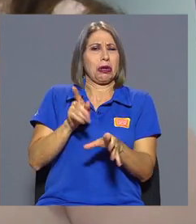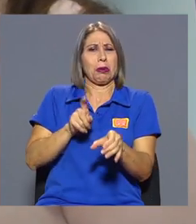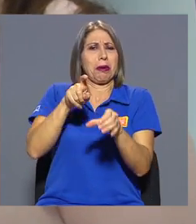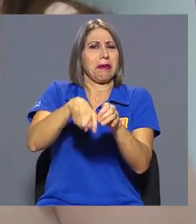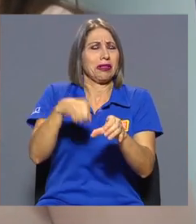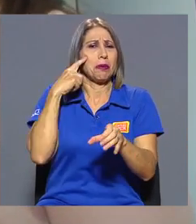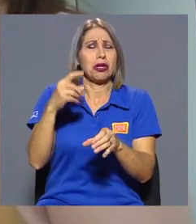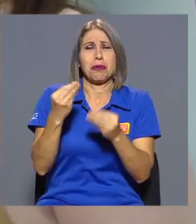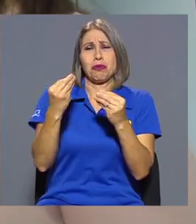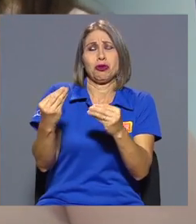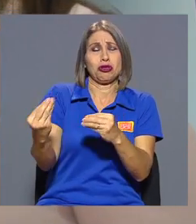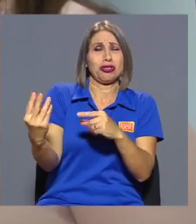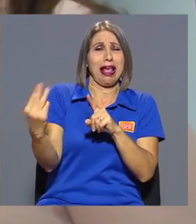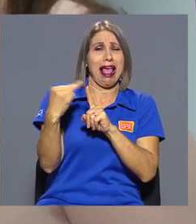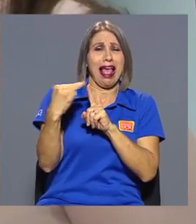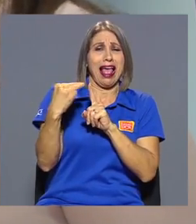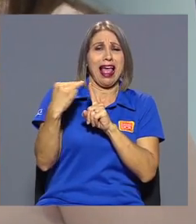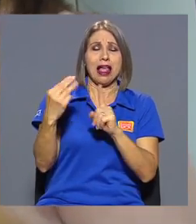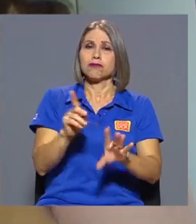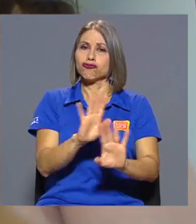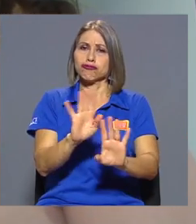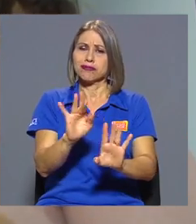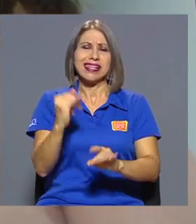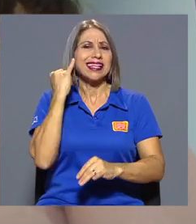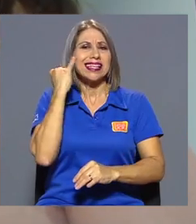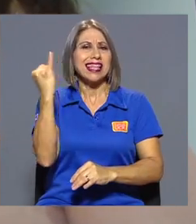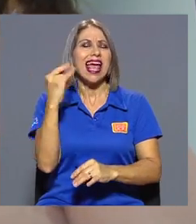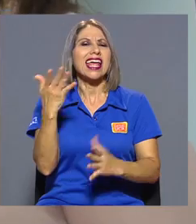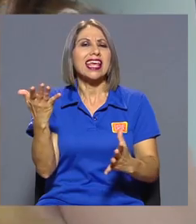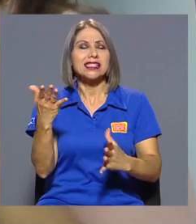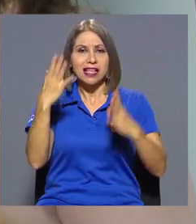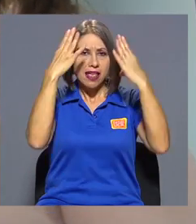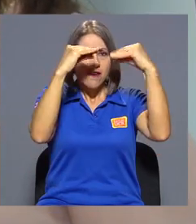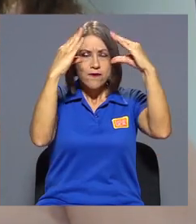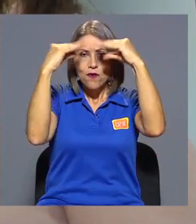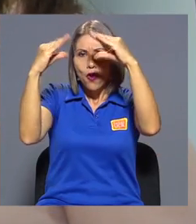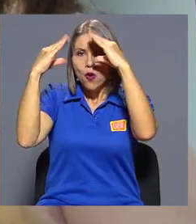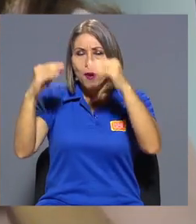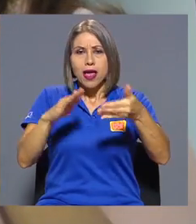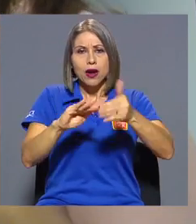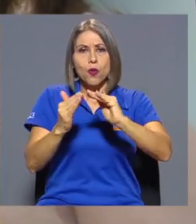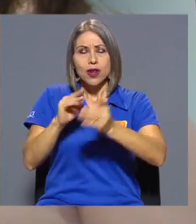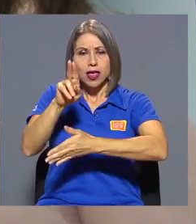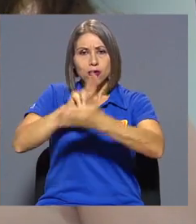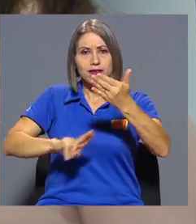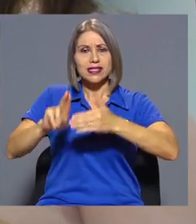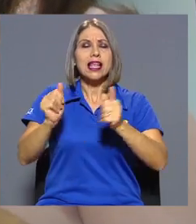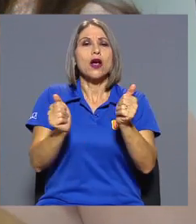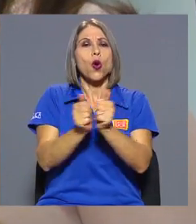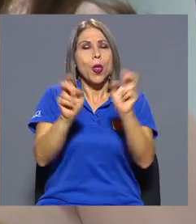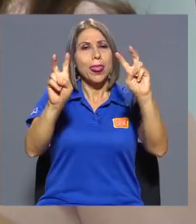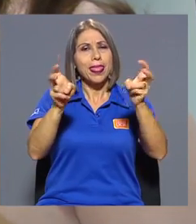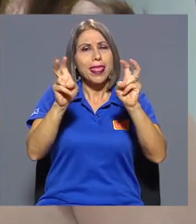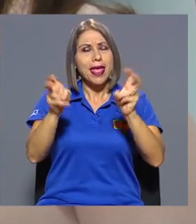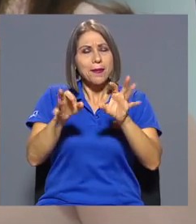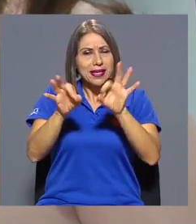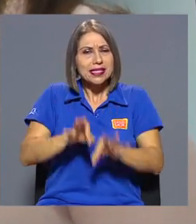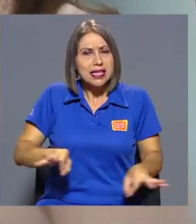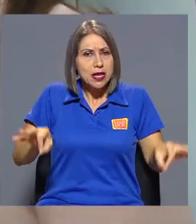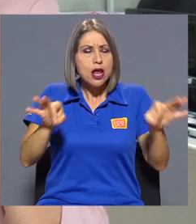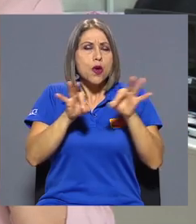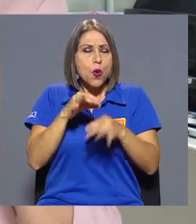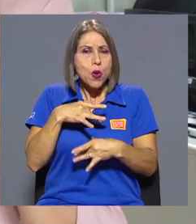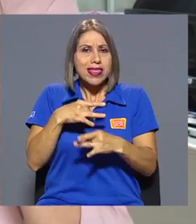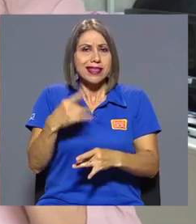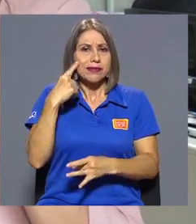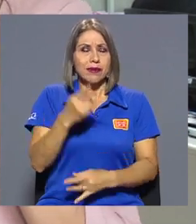recibir de mensajes, pero la idea no es esa, la idea es mantener informado a la comunidad universitaria en los temas que verdaderamente